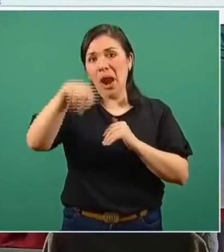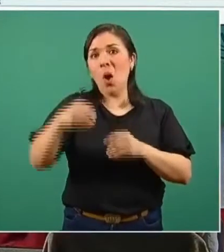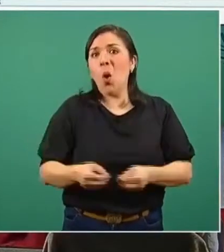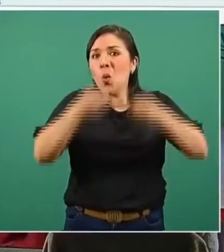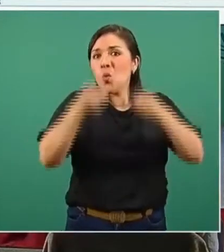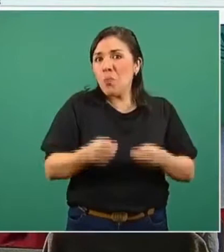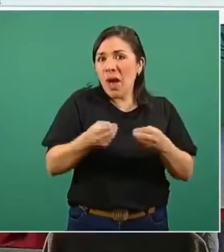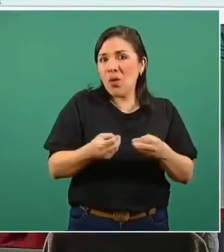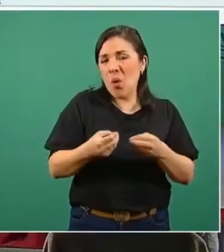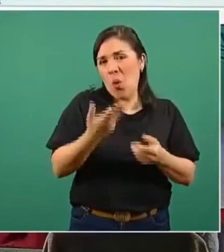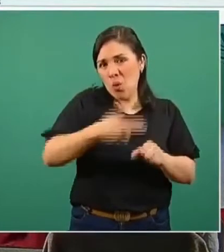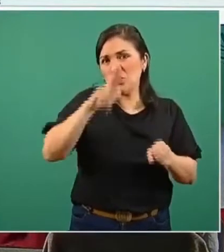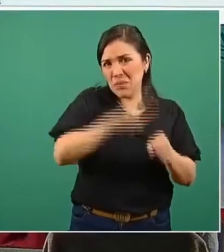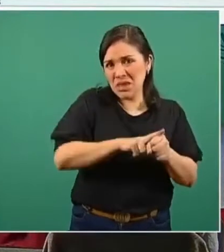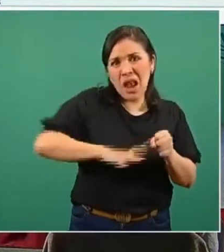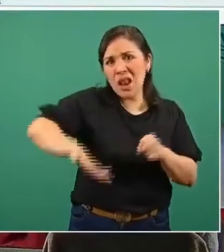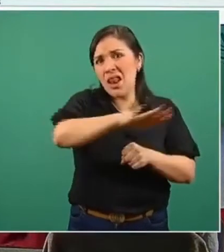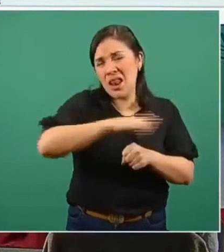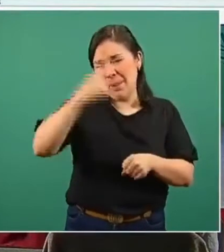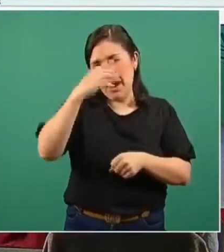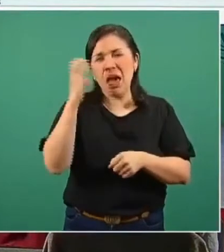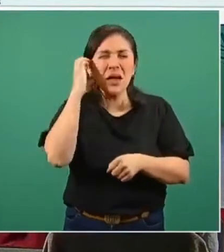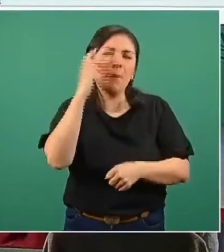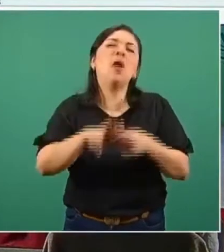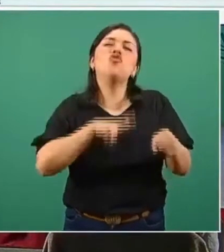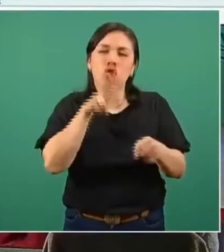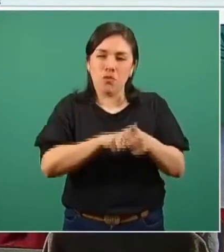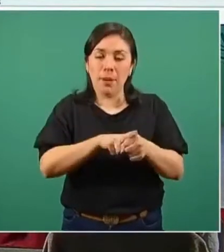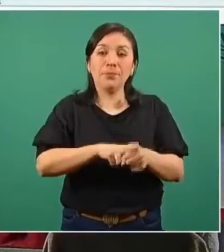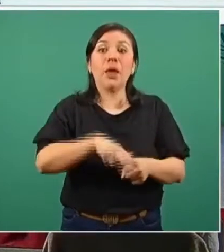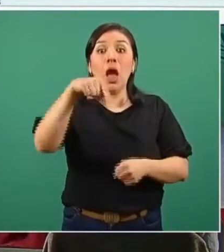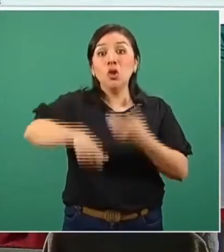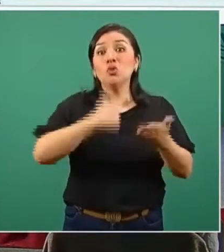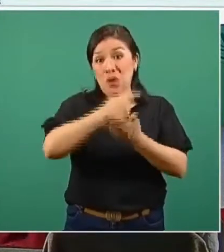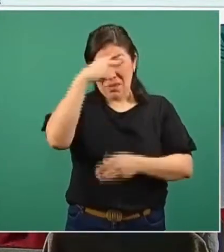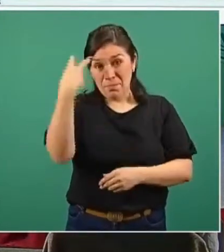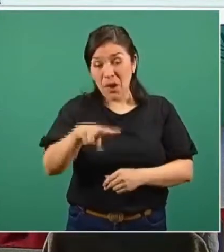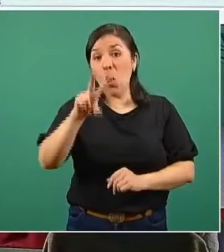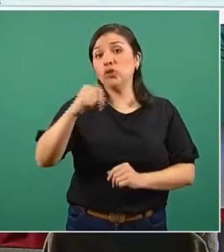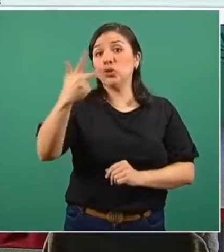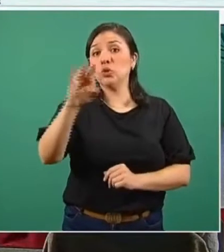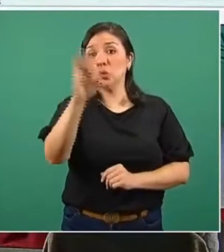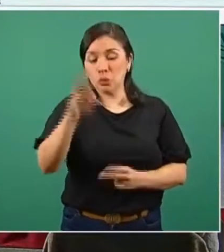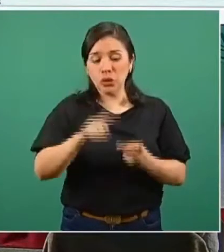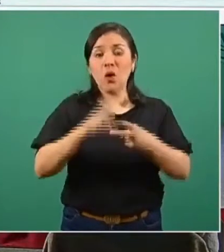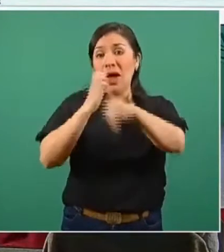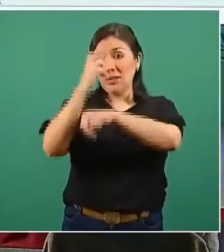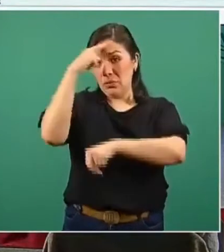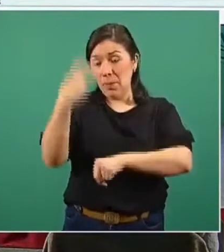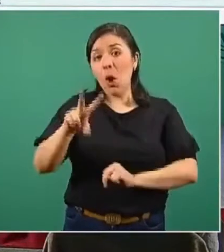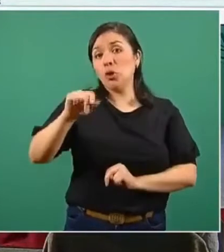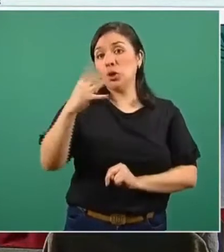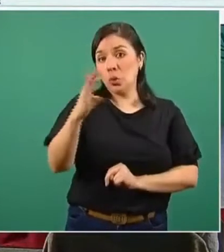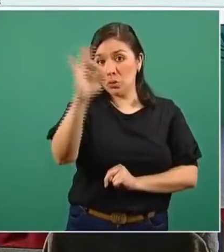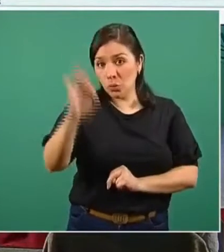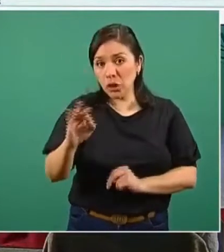de ocupación hospitalaria de camas generales. Tenemos a la Ciudad de México con el 88%, Estado de México